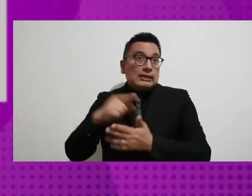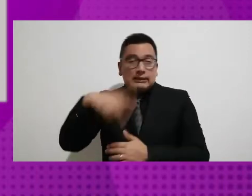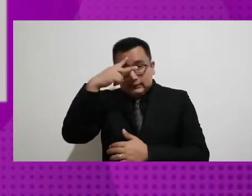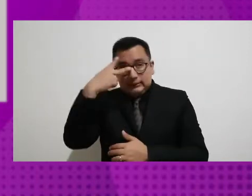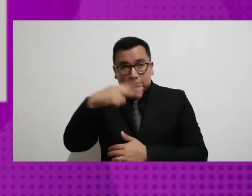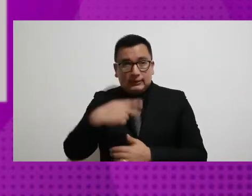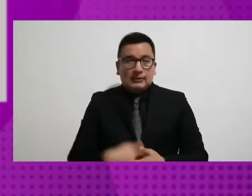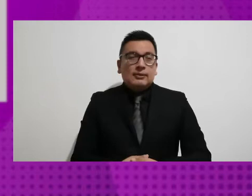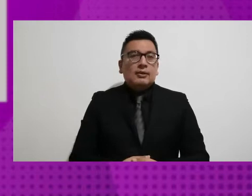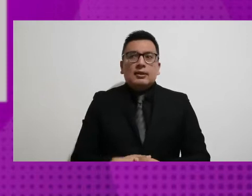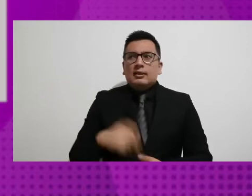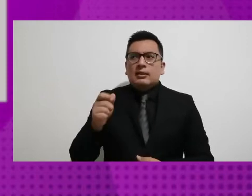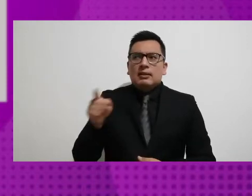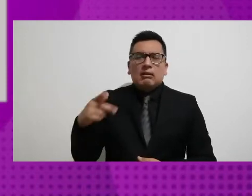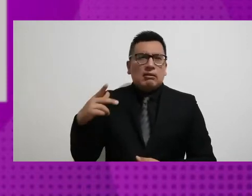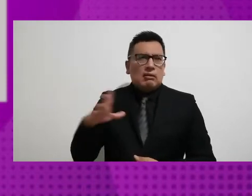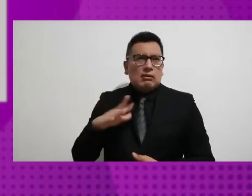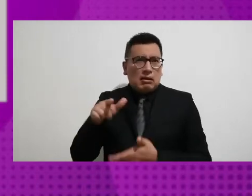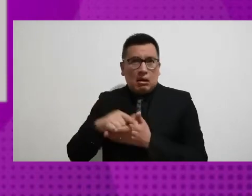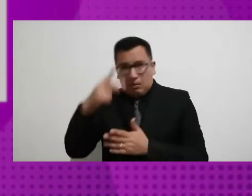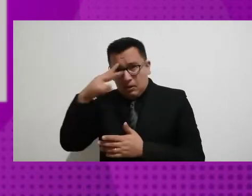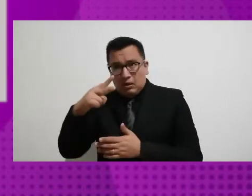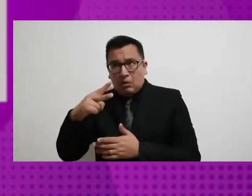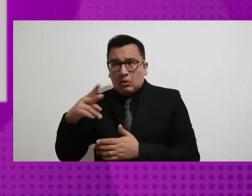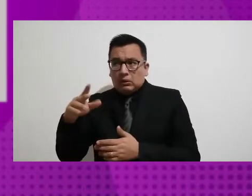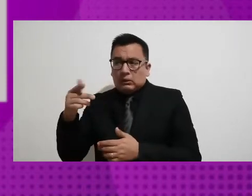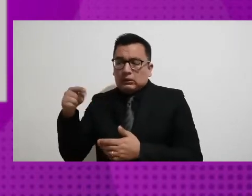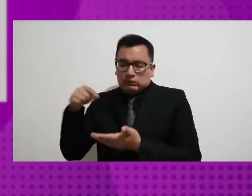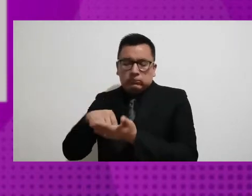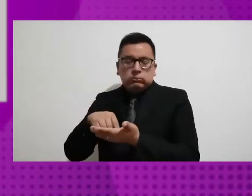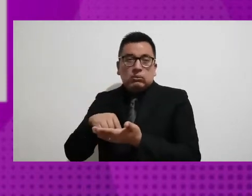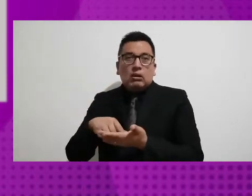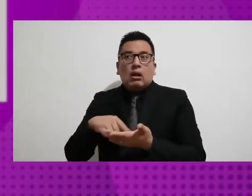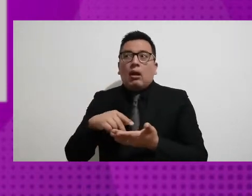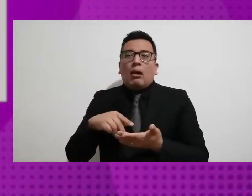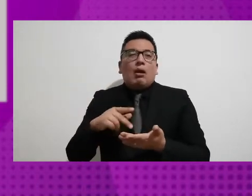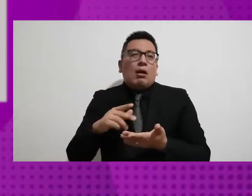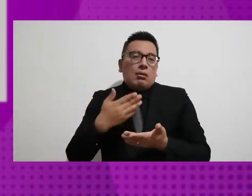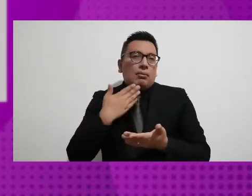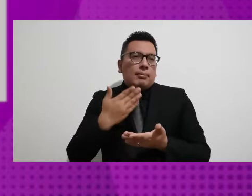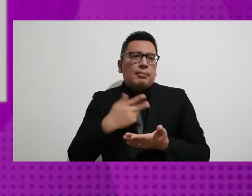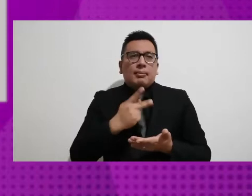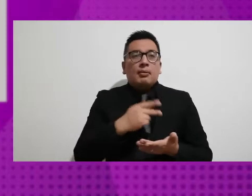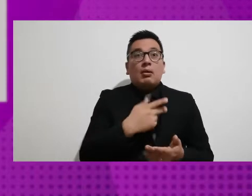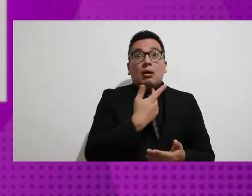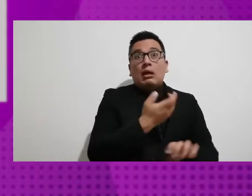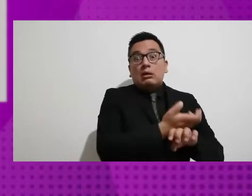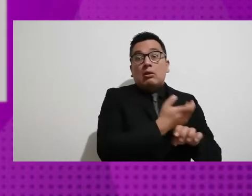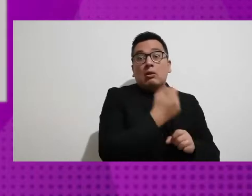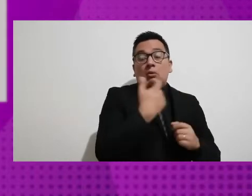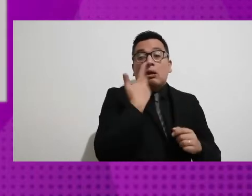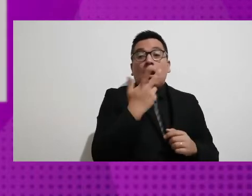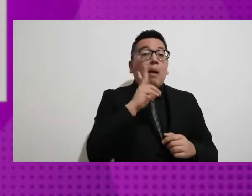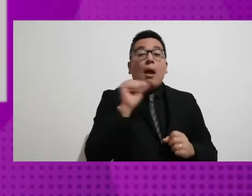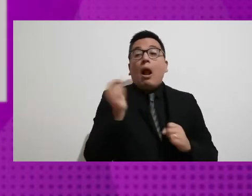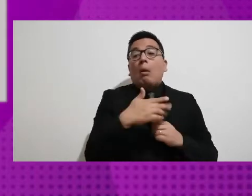federal no puede ser implementado pues de manera arbitraria por los estados, ¿sí? Porque luego a veces algunos estados pues